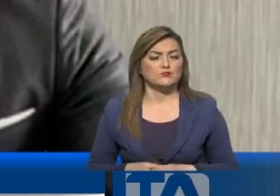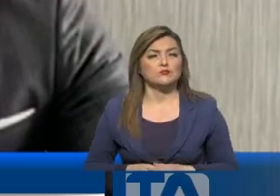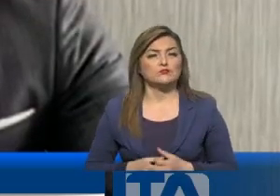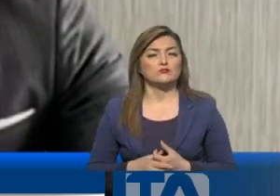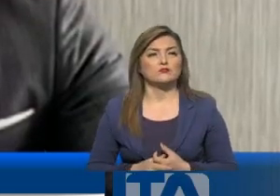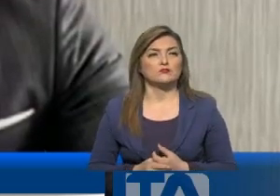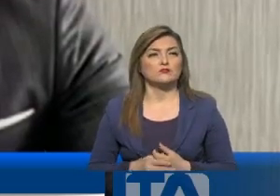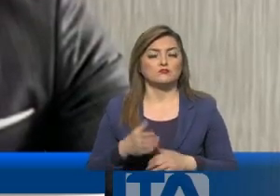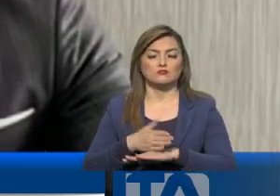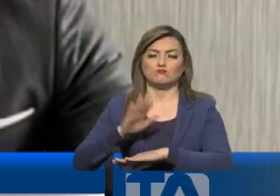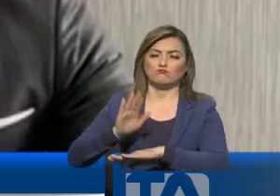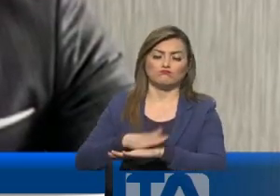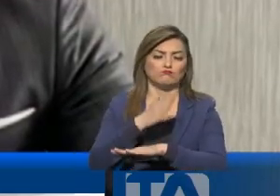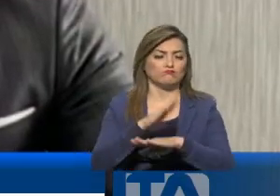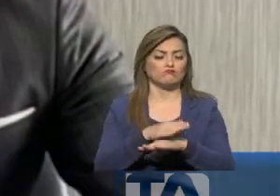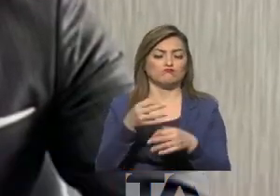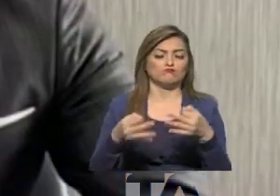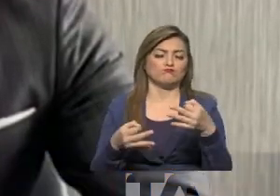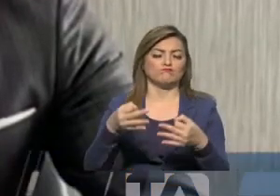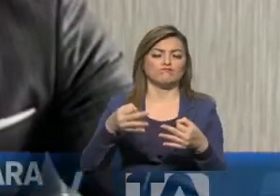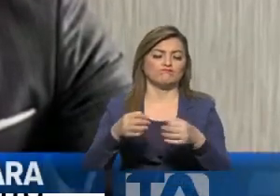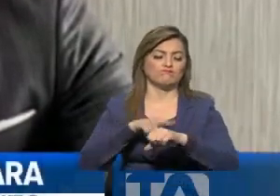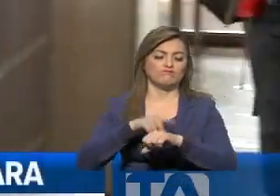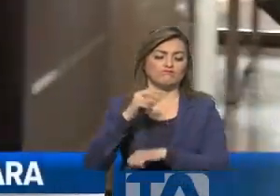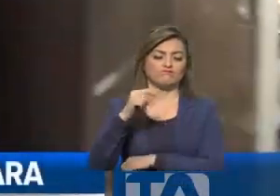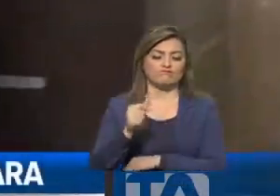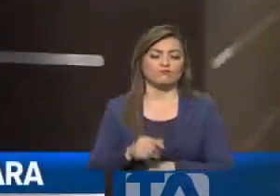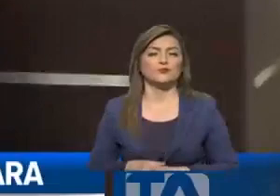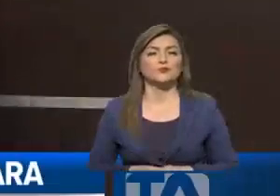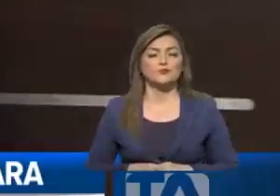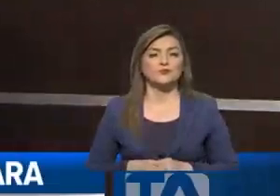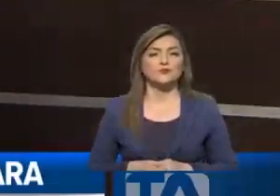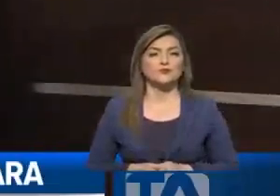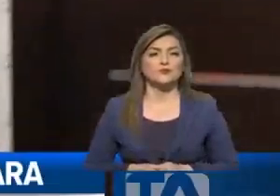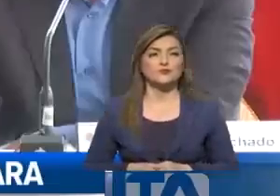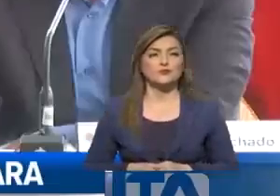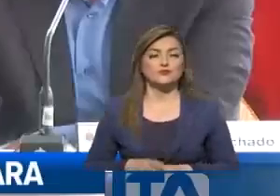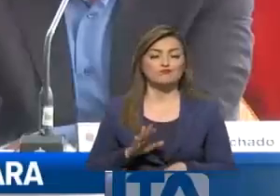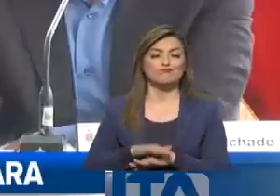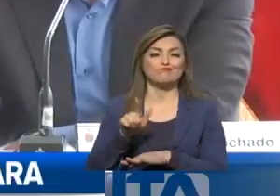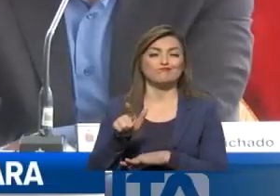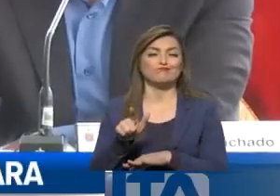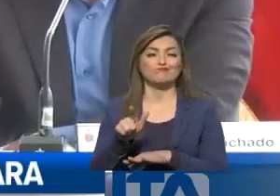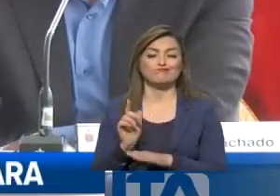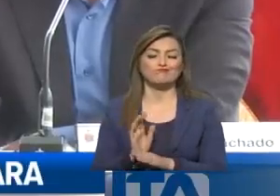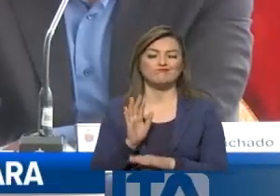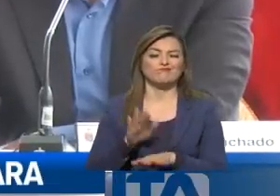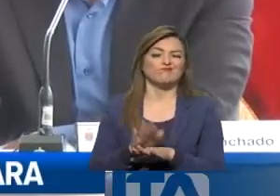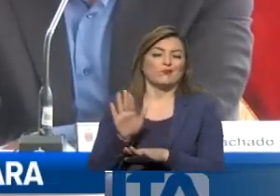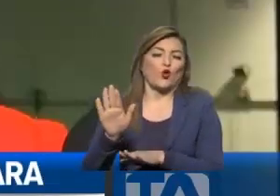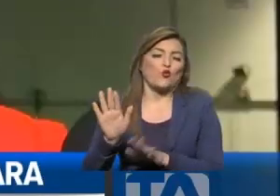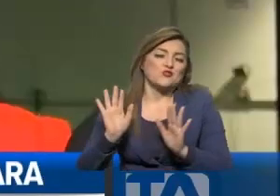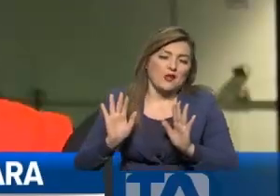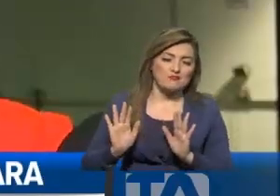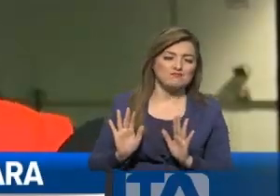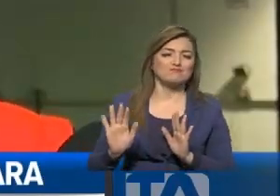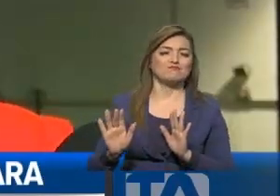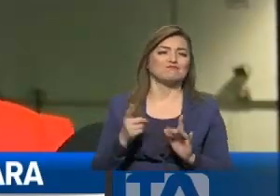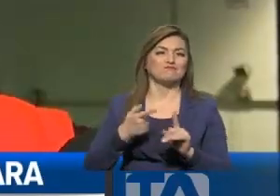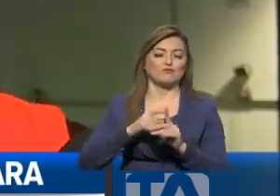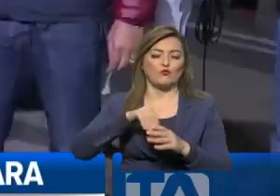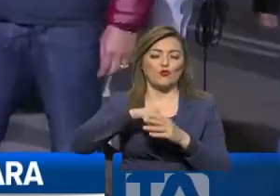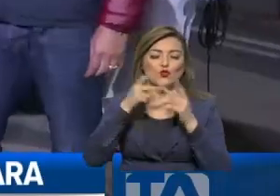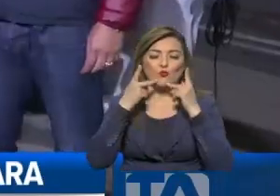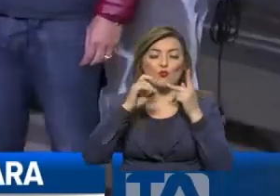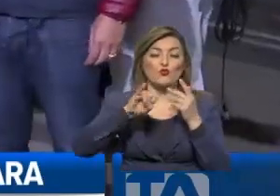deberá convocar a una audiencia de juzgamiento en el menor tiempo posible. Yunda está procesado como supuesto autor mediato del delito de peculado, mientras que